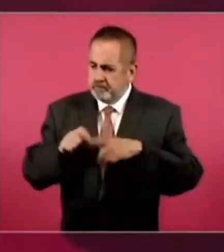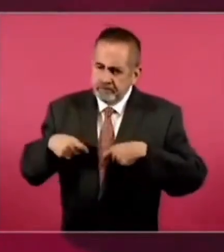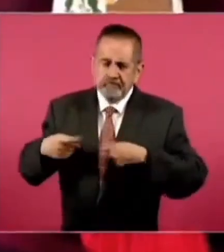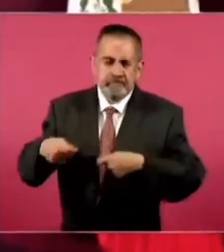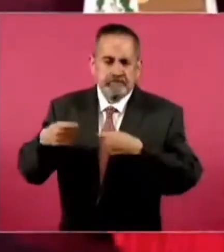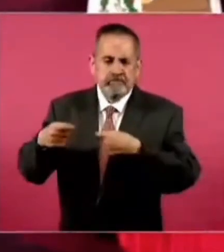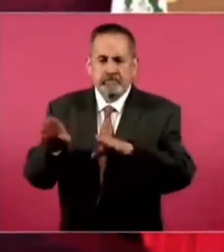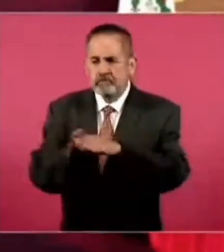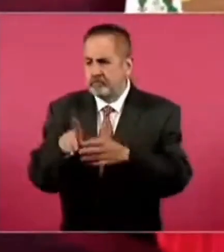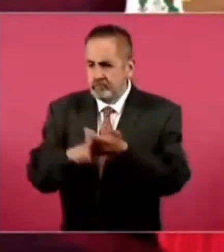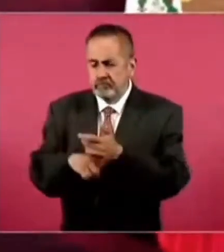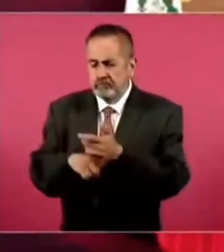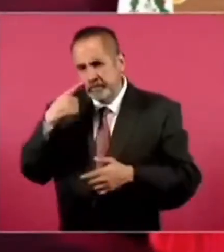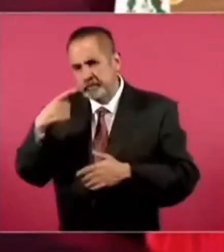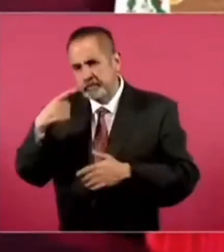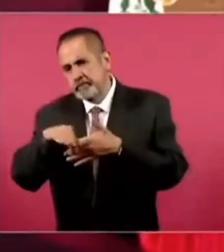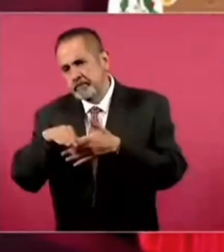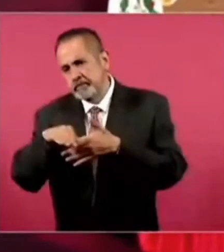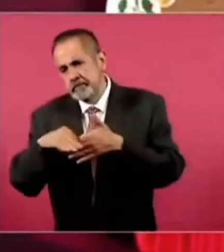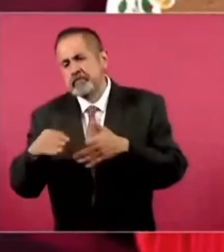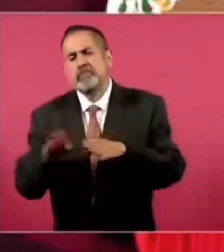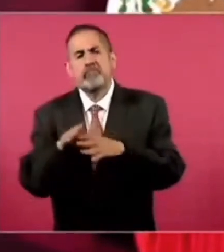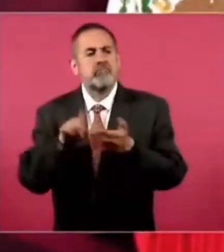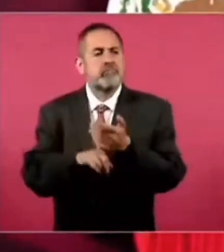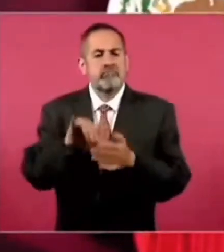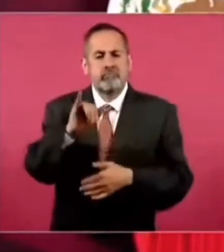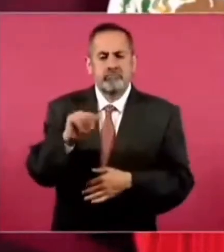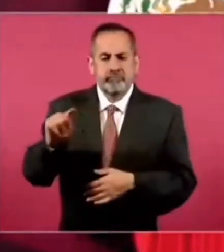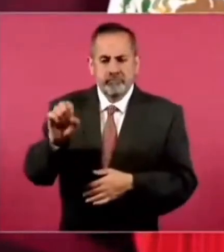avance en el rescate del ISSSTE,